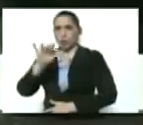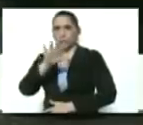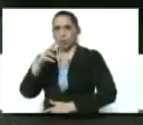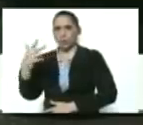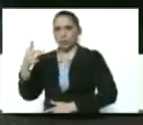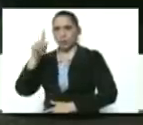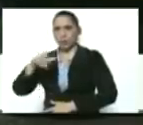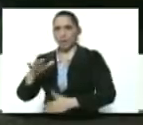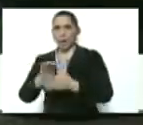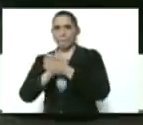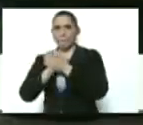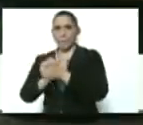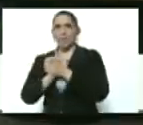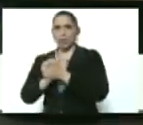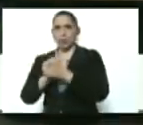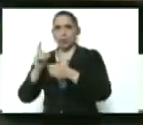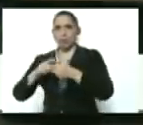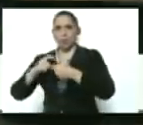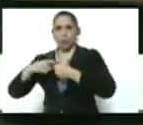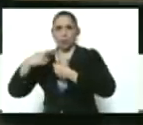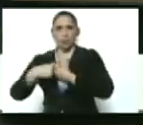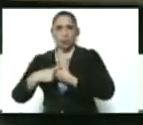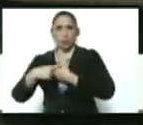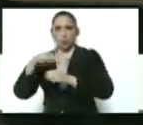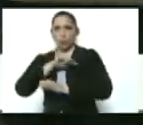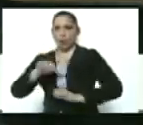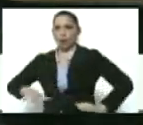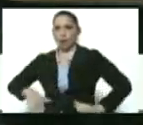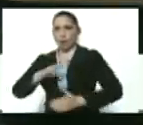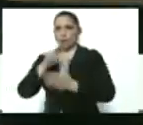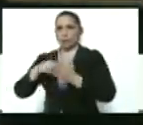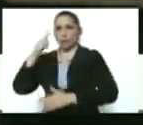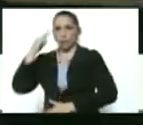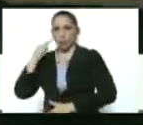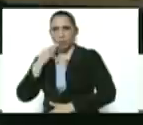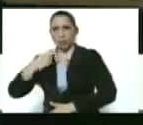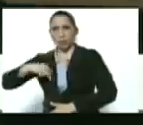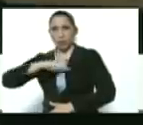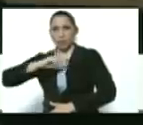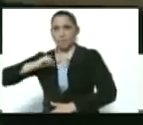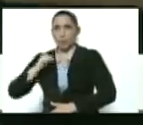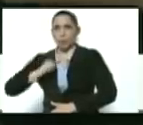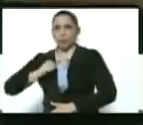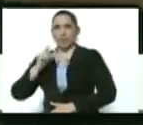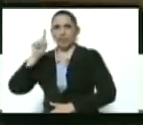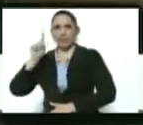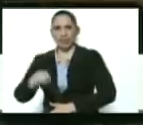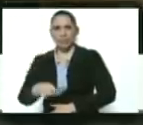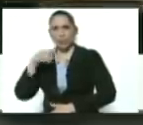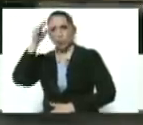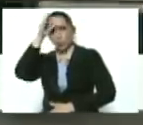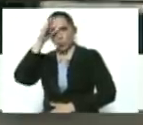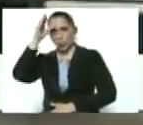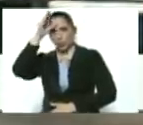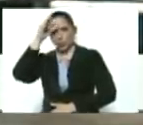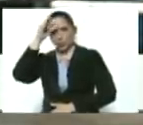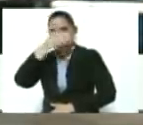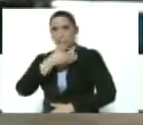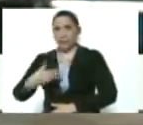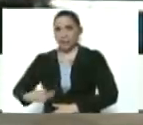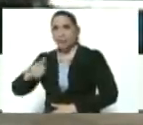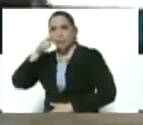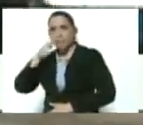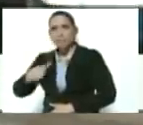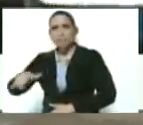compañeros del componente de la guardia nacional nuestras policías pero sobre todo la conciencia presidente del